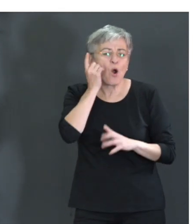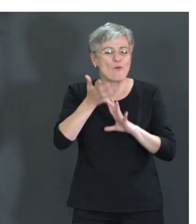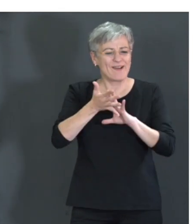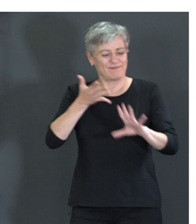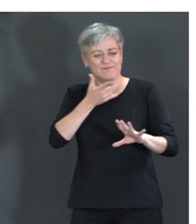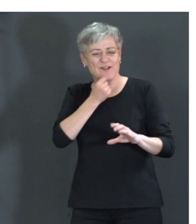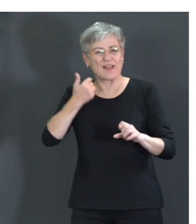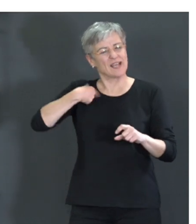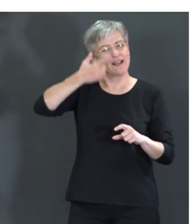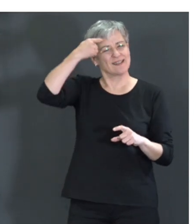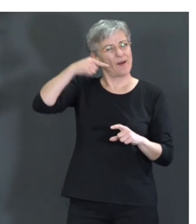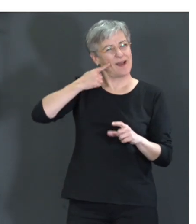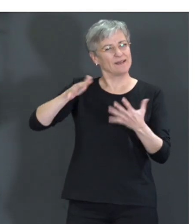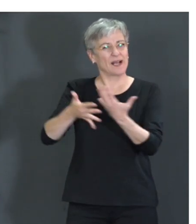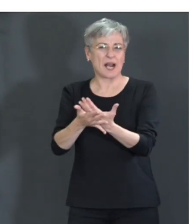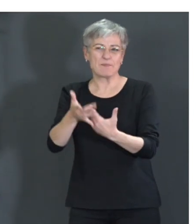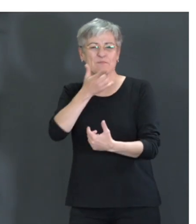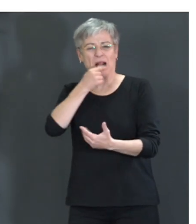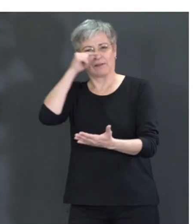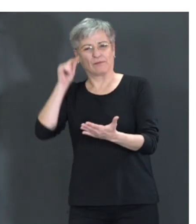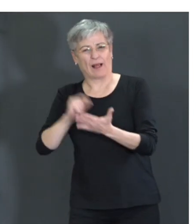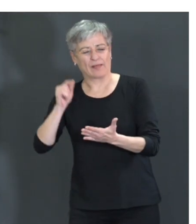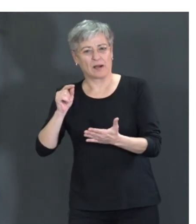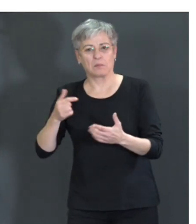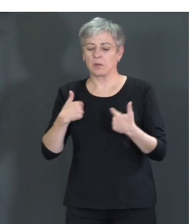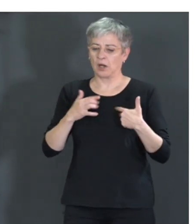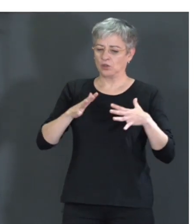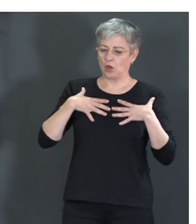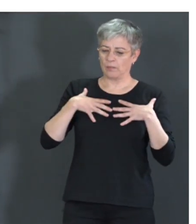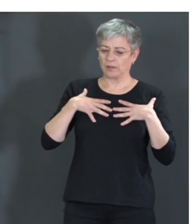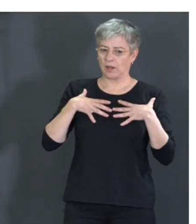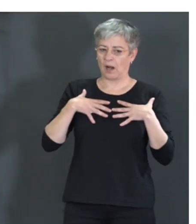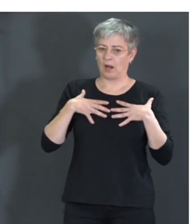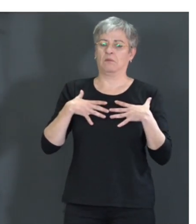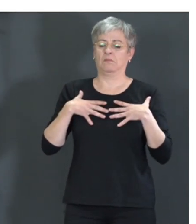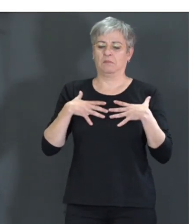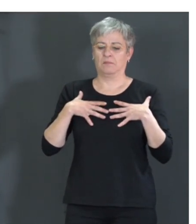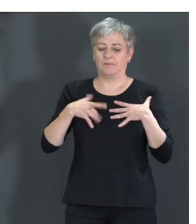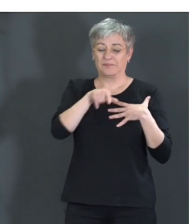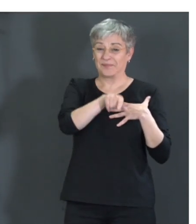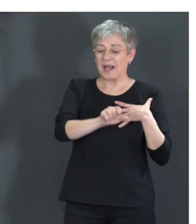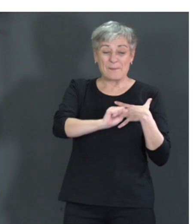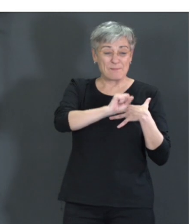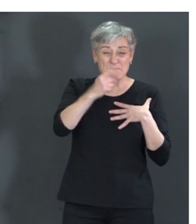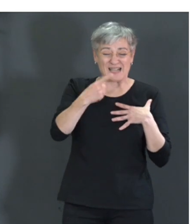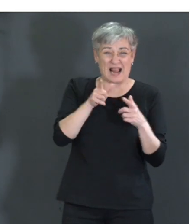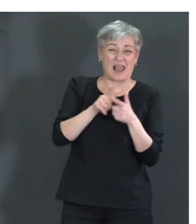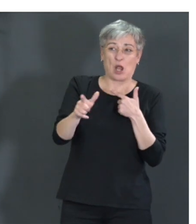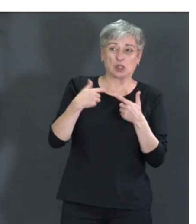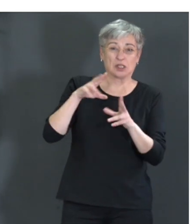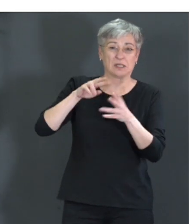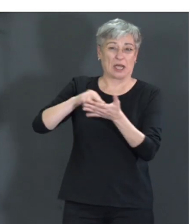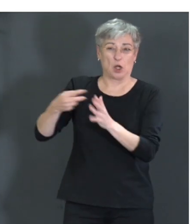internet, y una sorpresa que nos encontramos es que precisamente las personas más alejadas de la tecnología, las que nunca